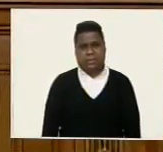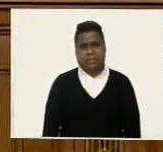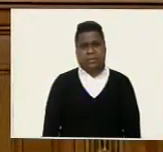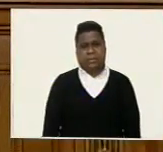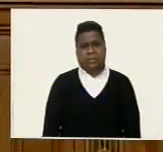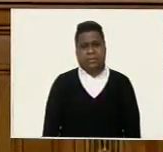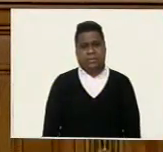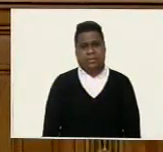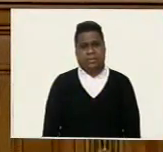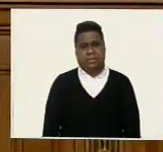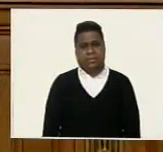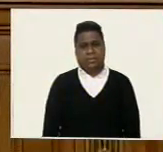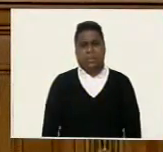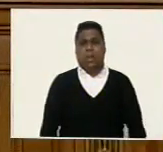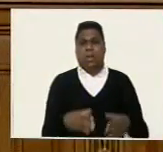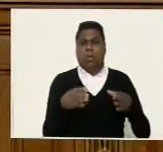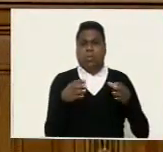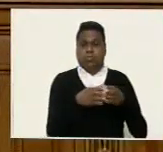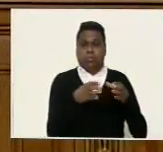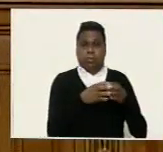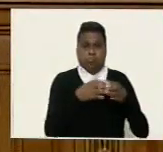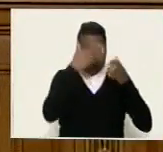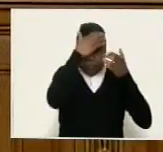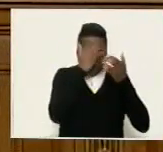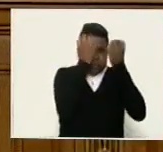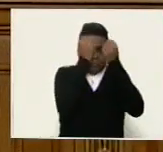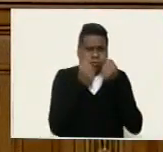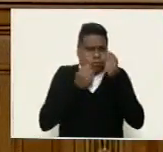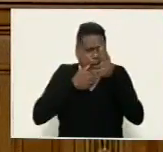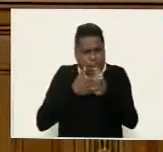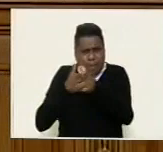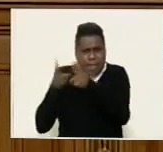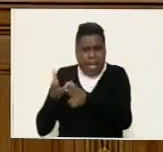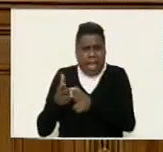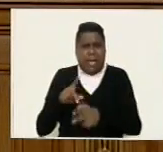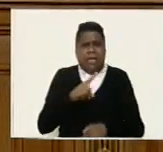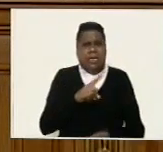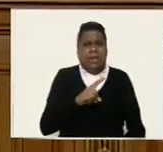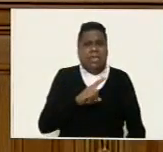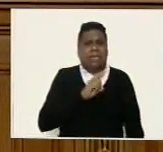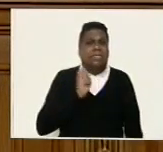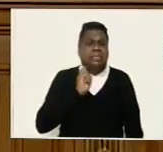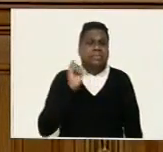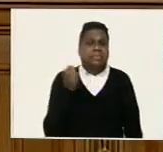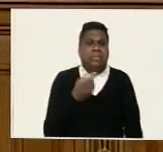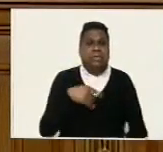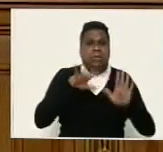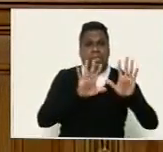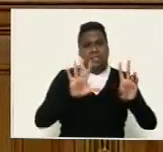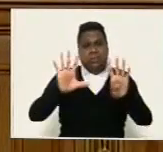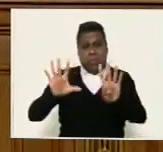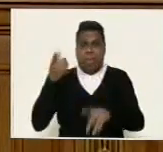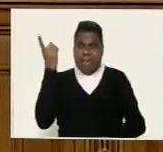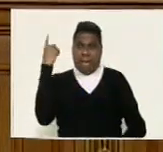bandas hasta armadas en el siglo XIX, sin embargo, el Táchira siempre ha sido una referencia